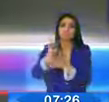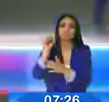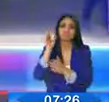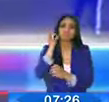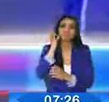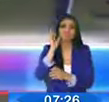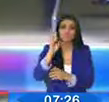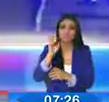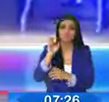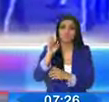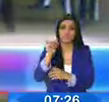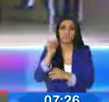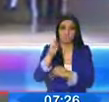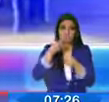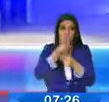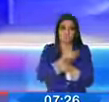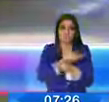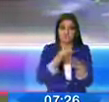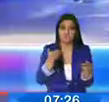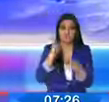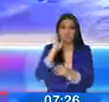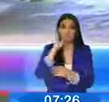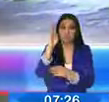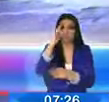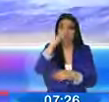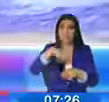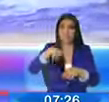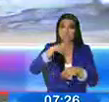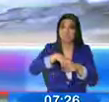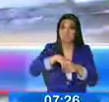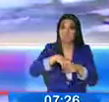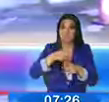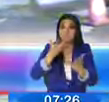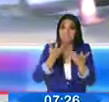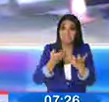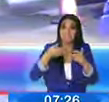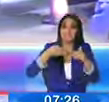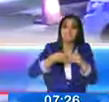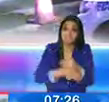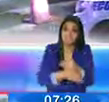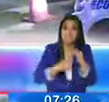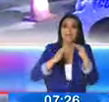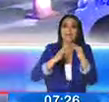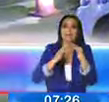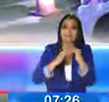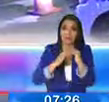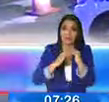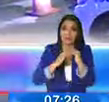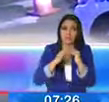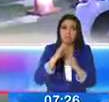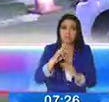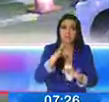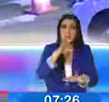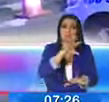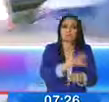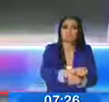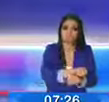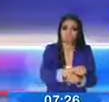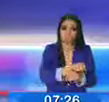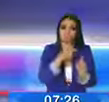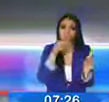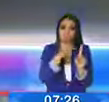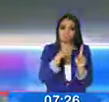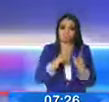zarautz informó que elementos de la policía nacional aparentemente querían ingresar en la vivienda para proceder con la detención del